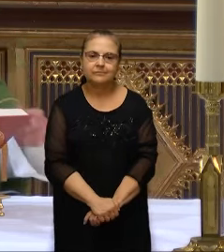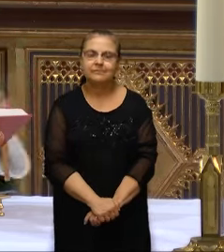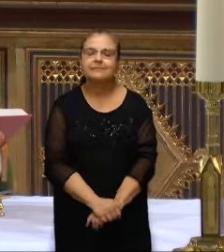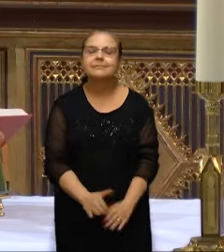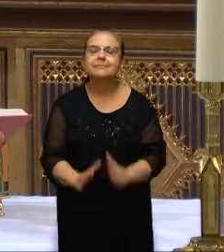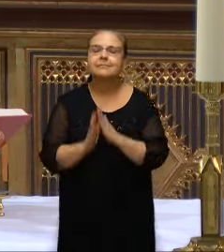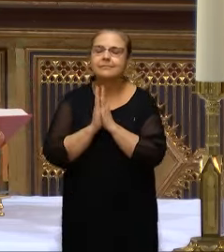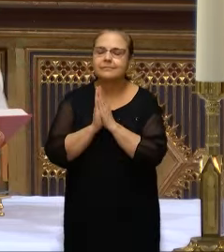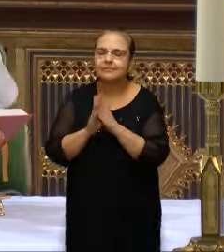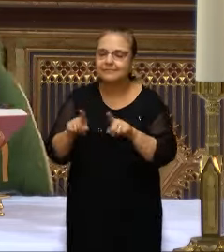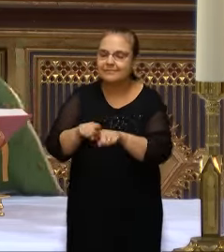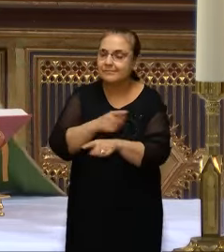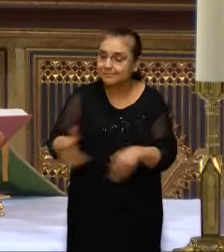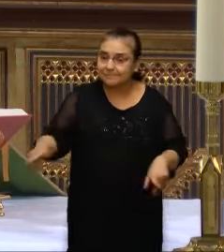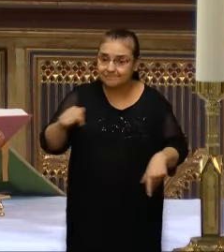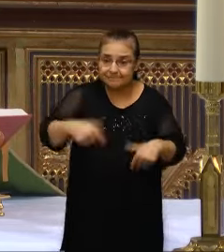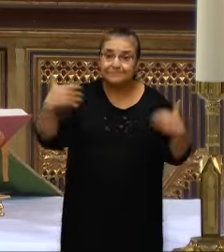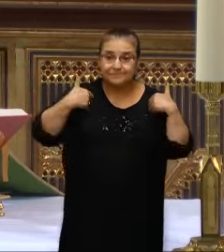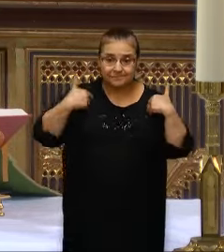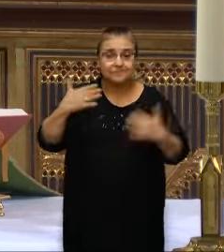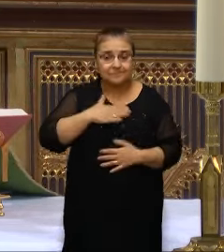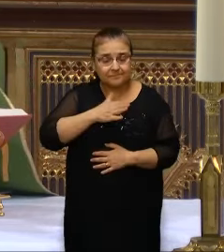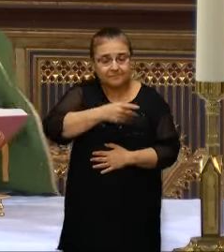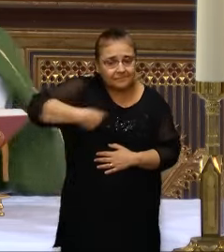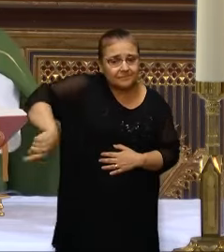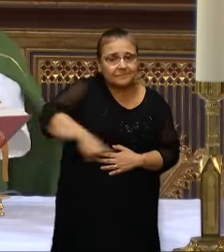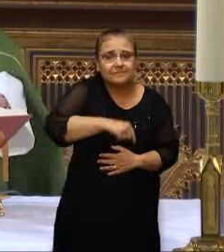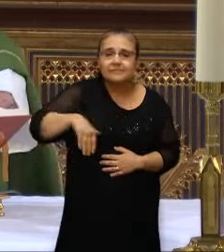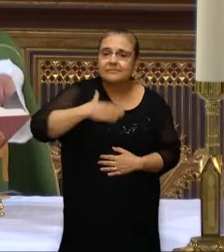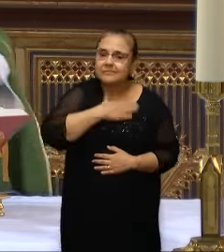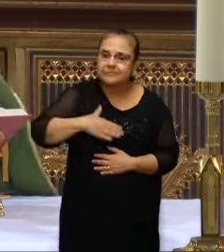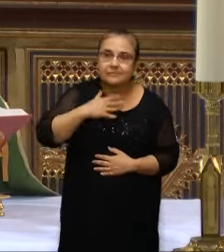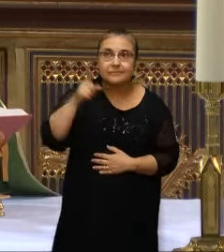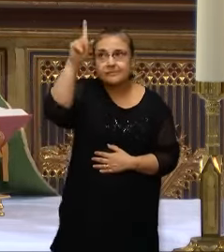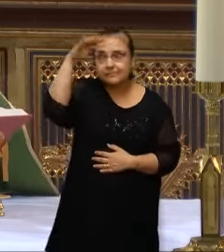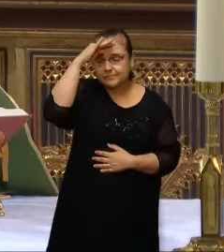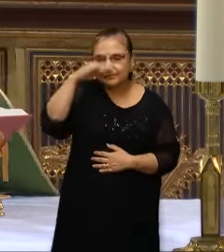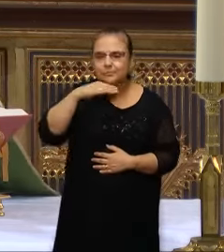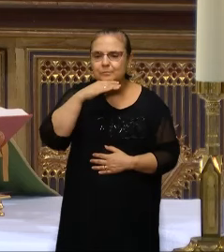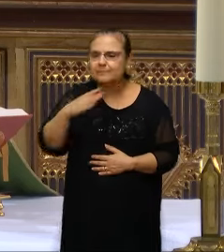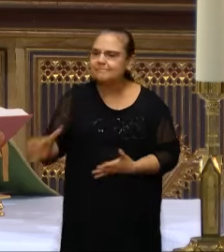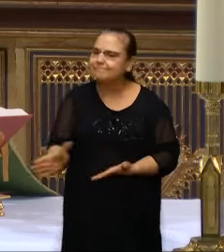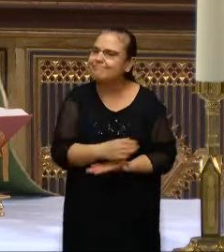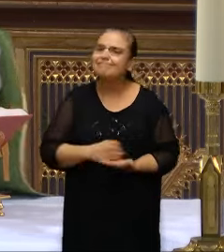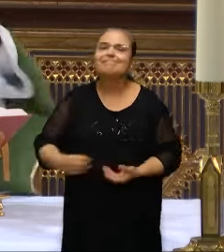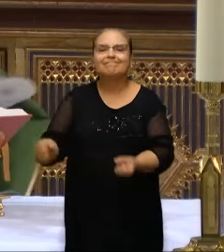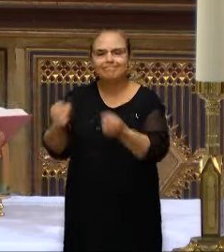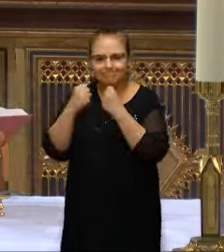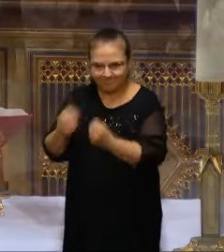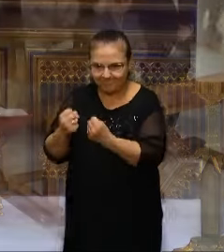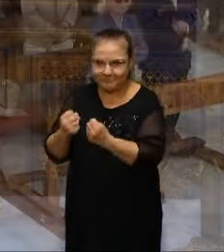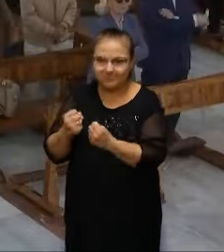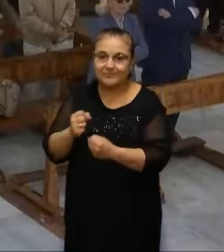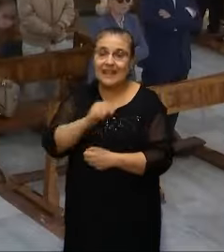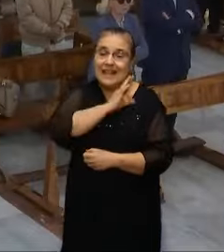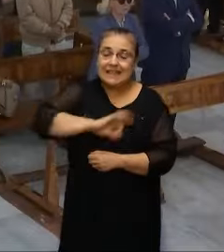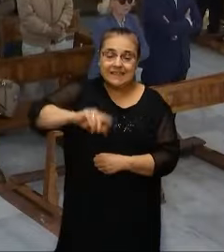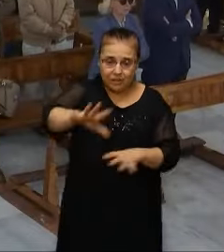orad hermanos para que este sacrificio mío y vuestro sea agradable a Dios padre